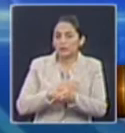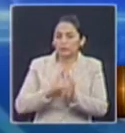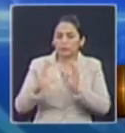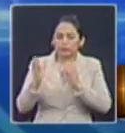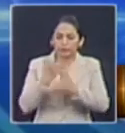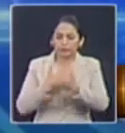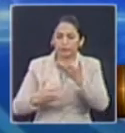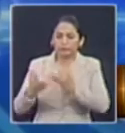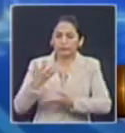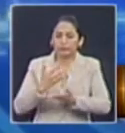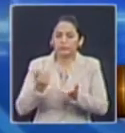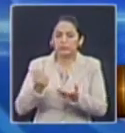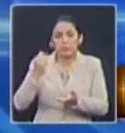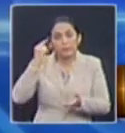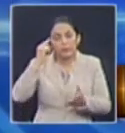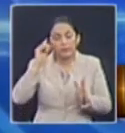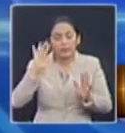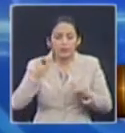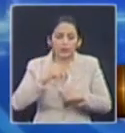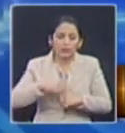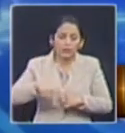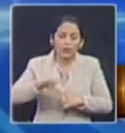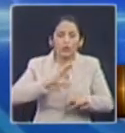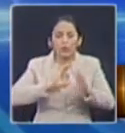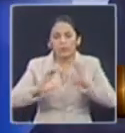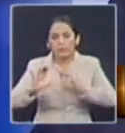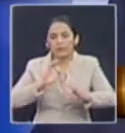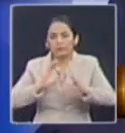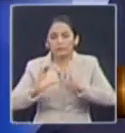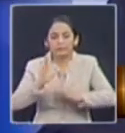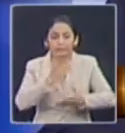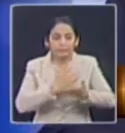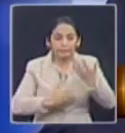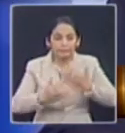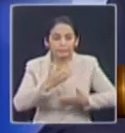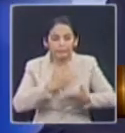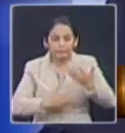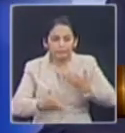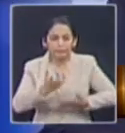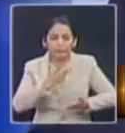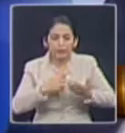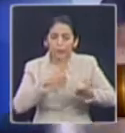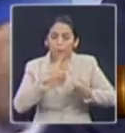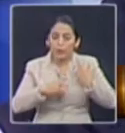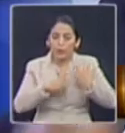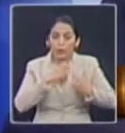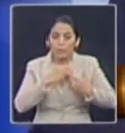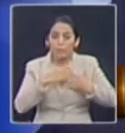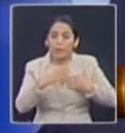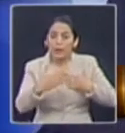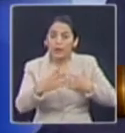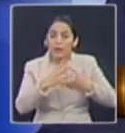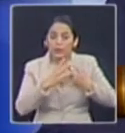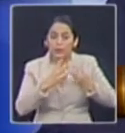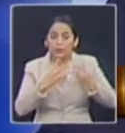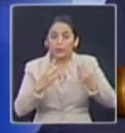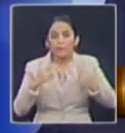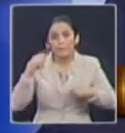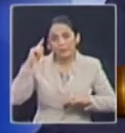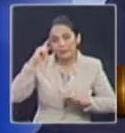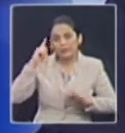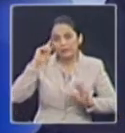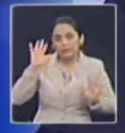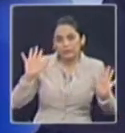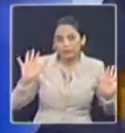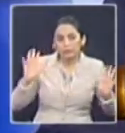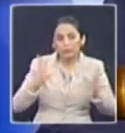se puso mucha esperanza de que en estos diálogos se iban, una vez que se traten los problemas de fondo y también coyunturales de la economía ecuatoriana, pues iban